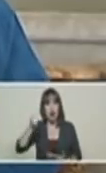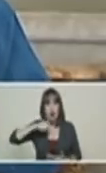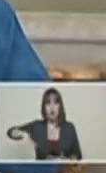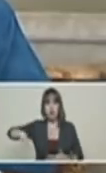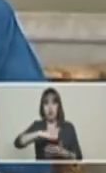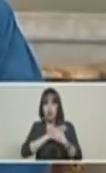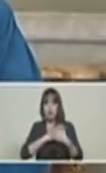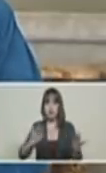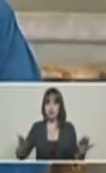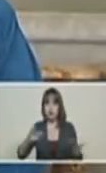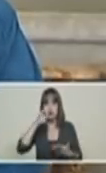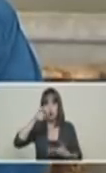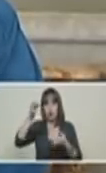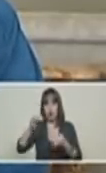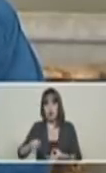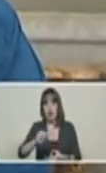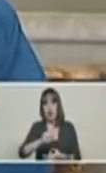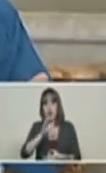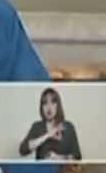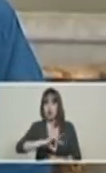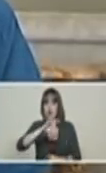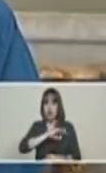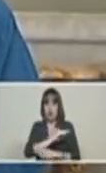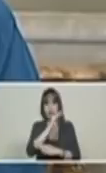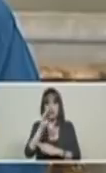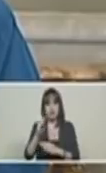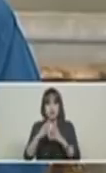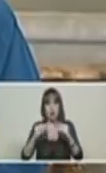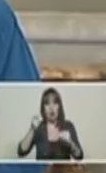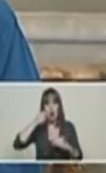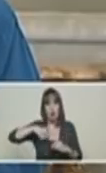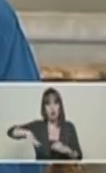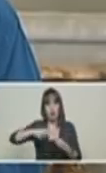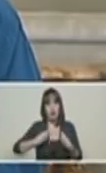garantizar la seguridad social, la protección social, la vida del pueblo.